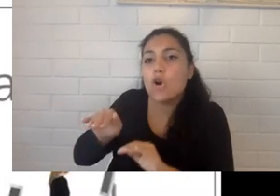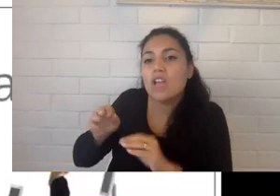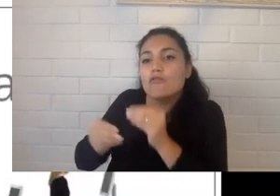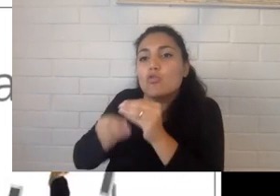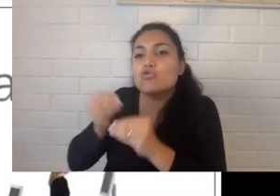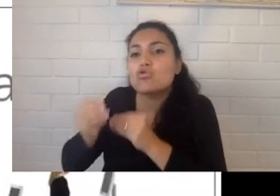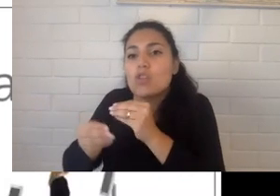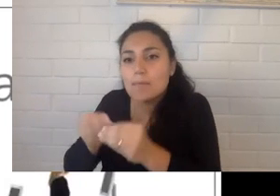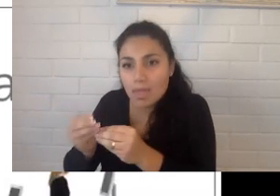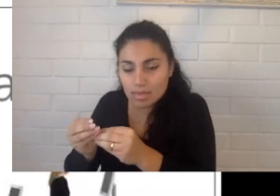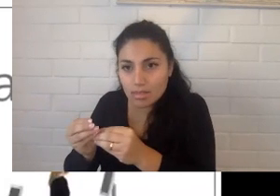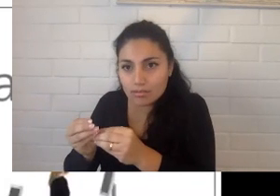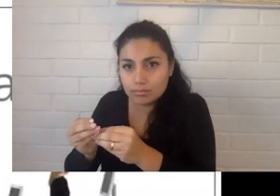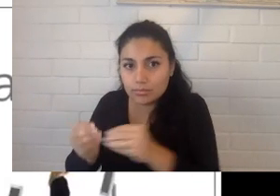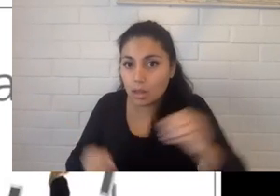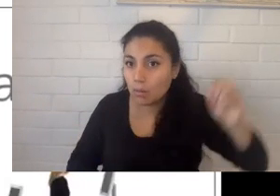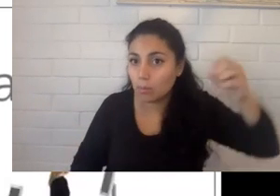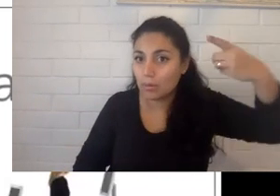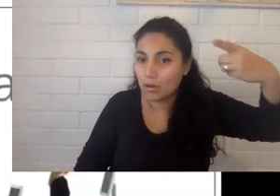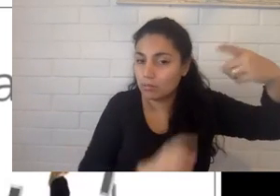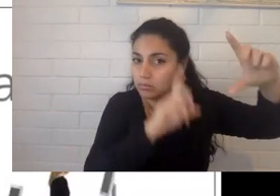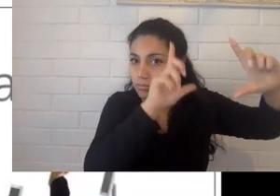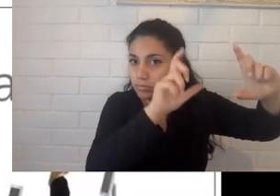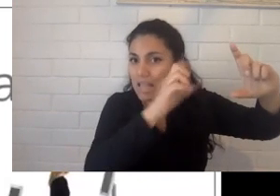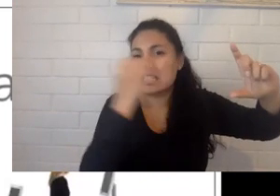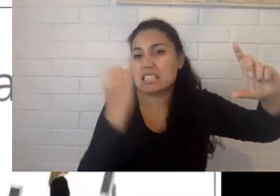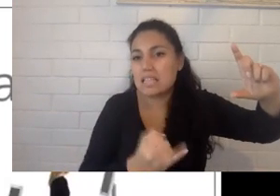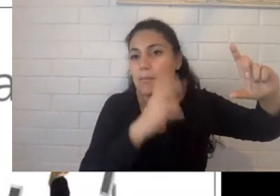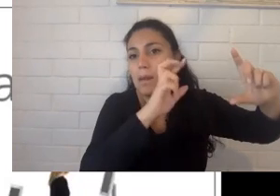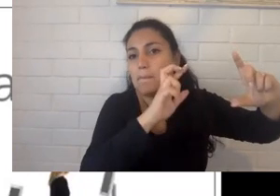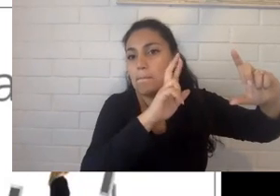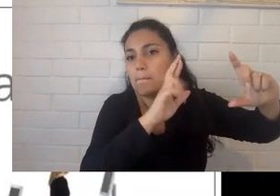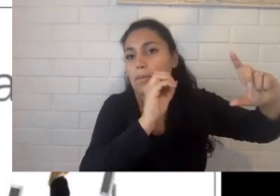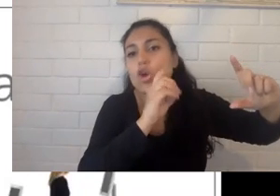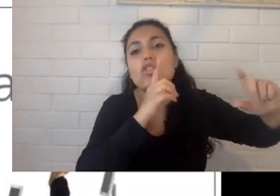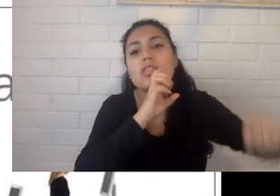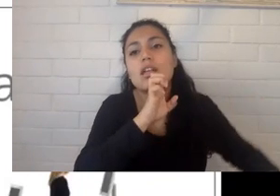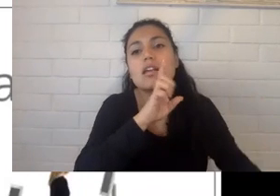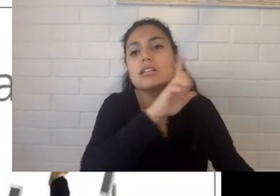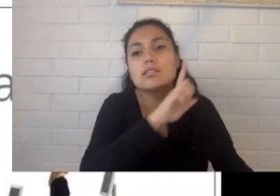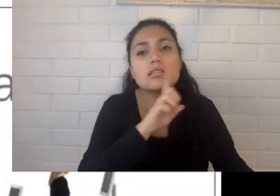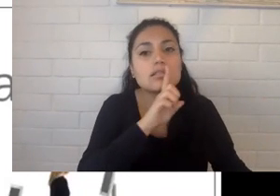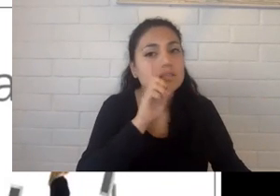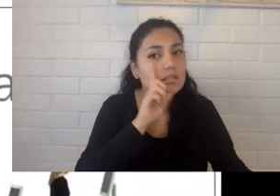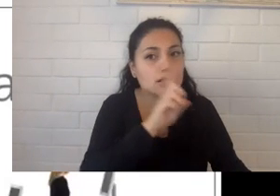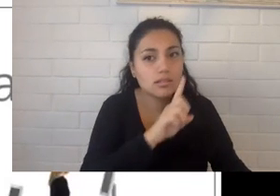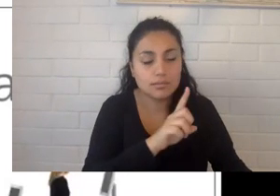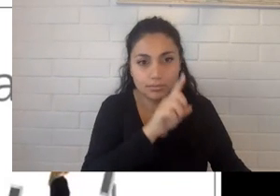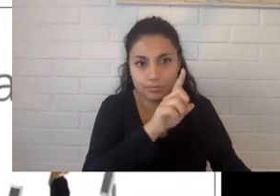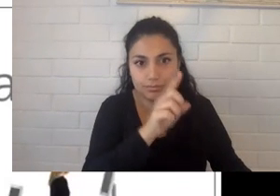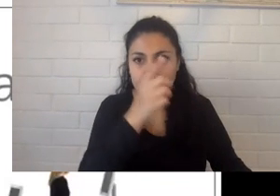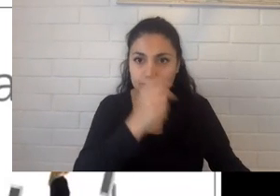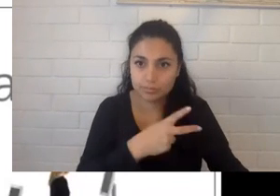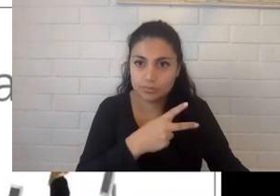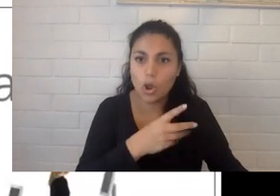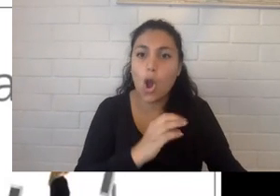amputación van a tener siempre prótesis. No van a tener nunca órtesis porque se le amputó el segmento, ¿ya? Pero lo importante acá, más allá de quedarnos pegados en esos conceptos que lo